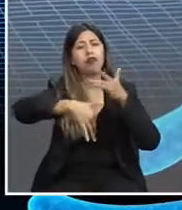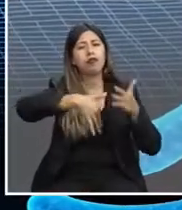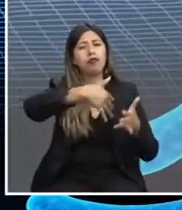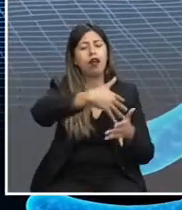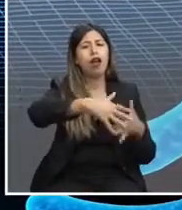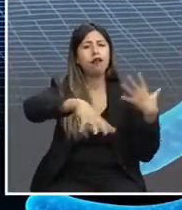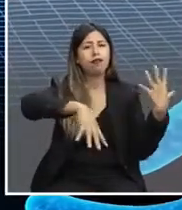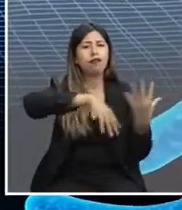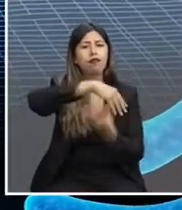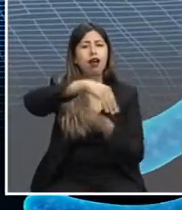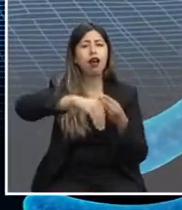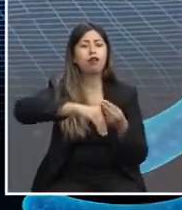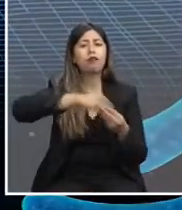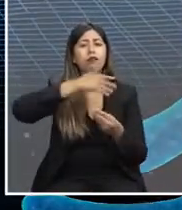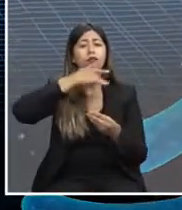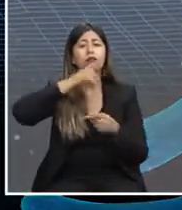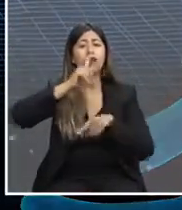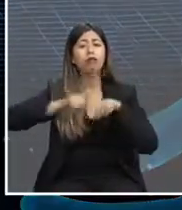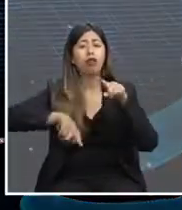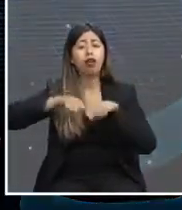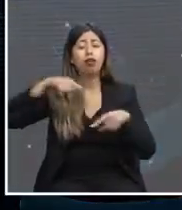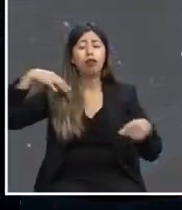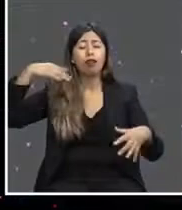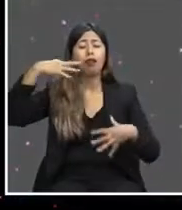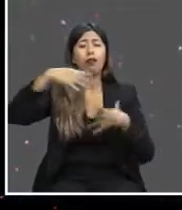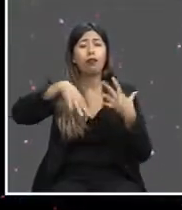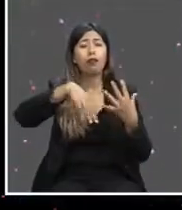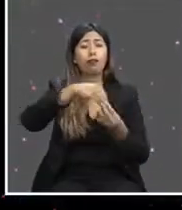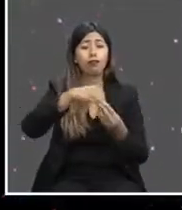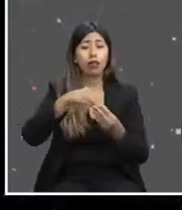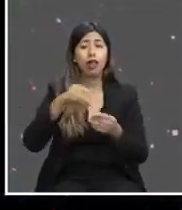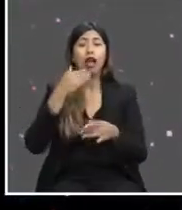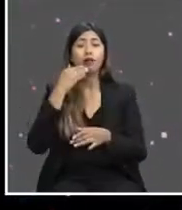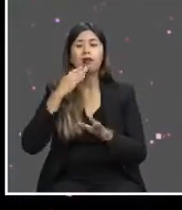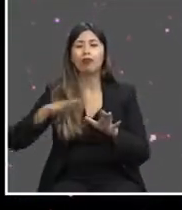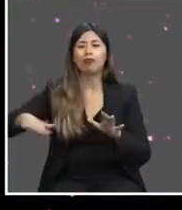esta hermosa zona de Caburgua, ¿cierto? Cada vez se pobla más.